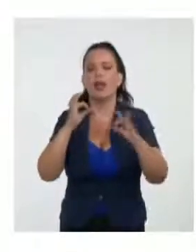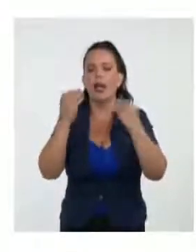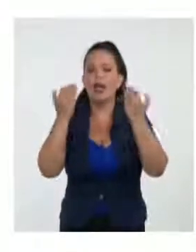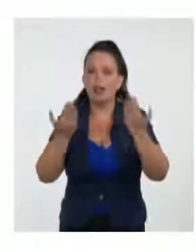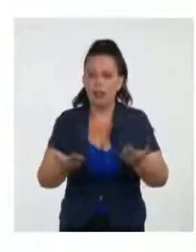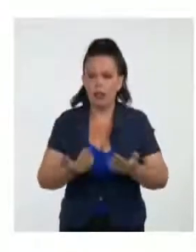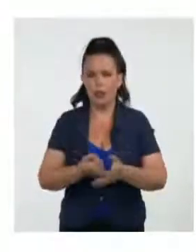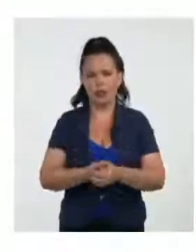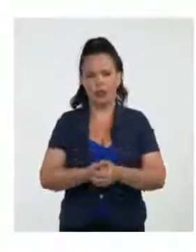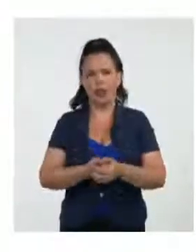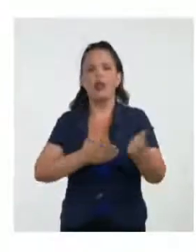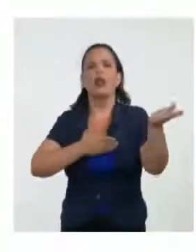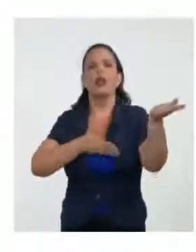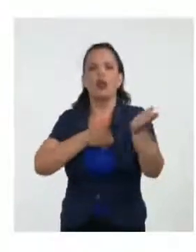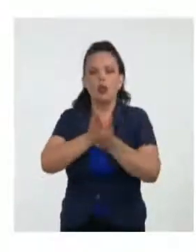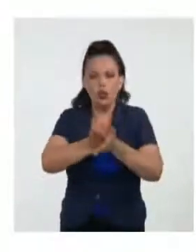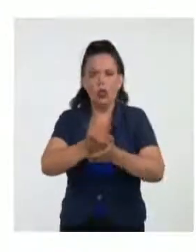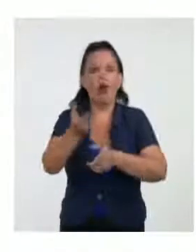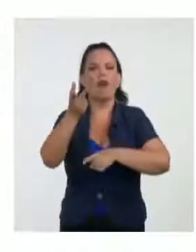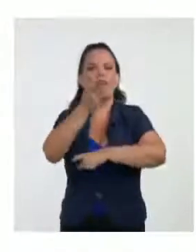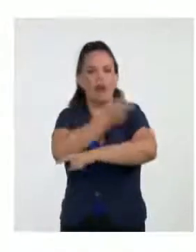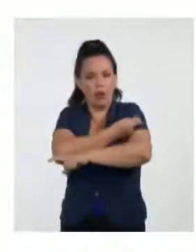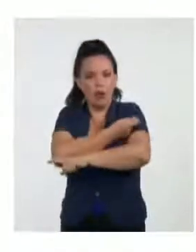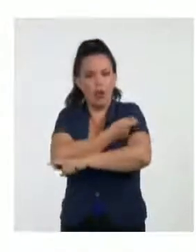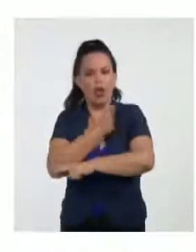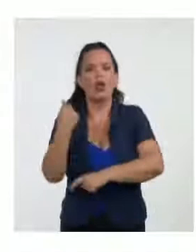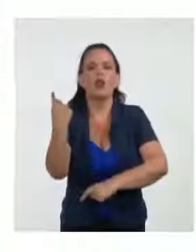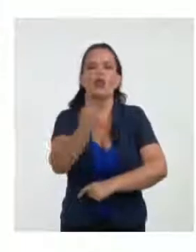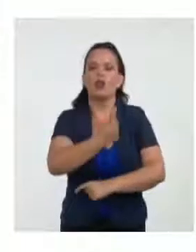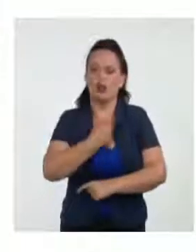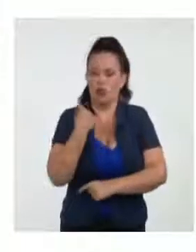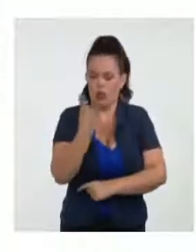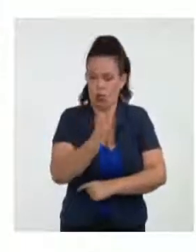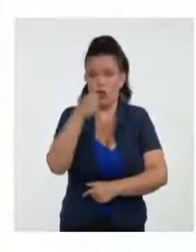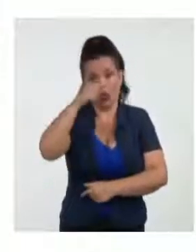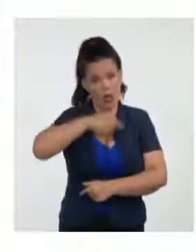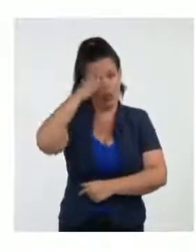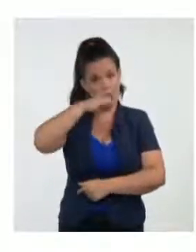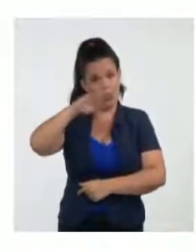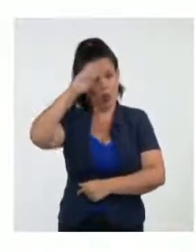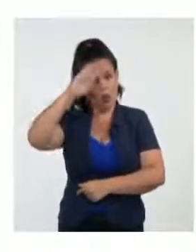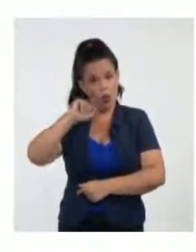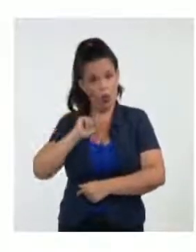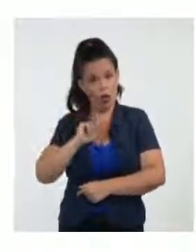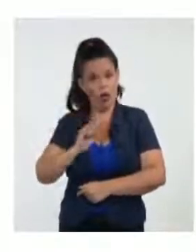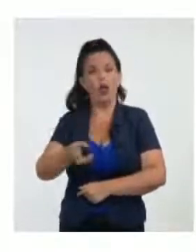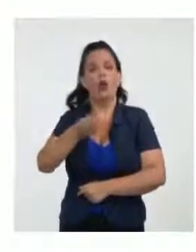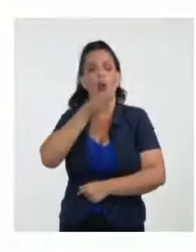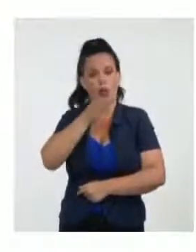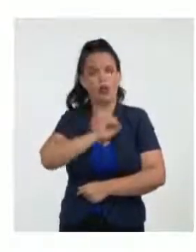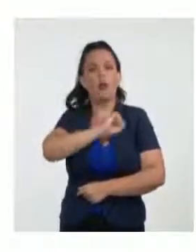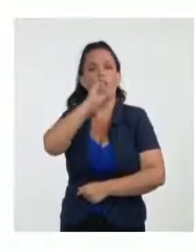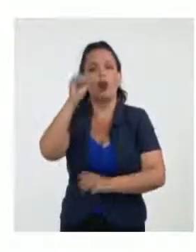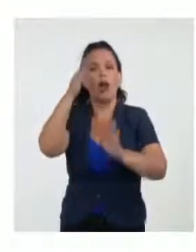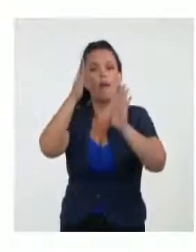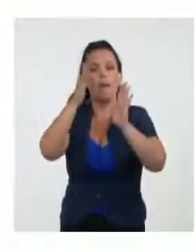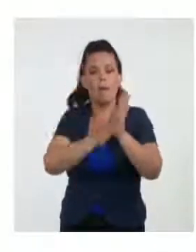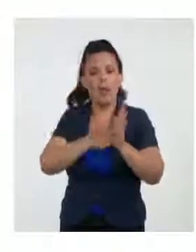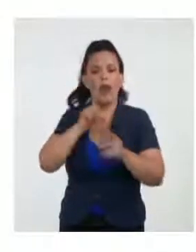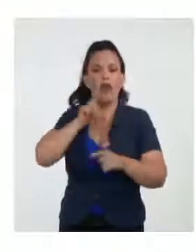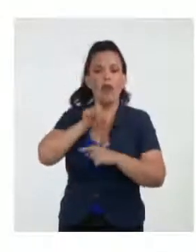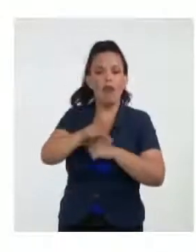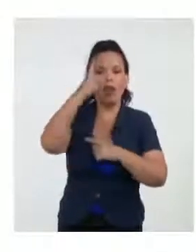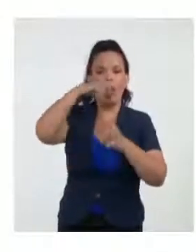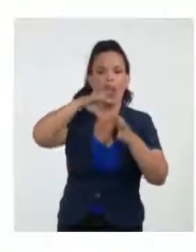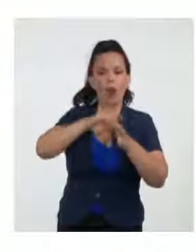campaña de vacunación, nosotros podríamos llegar a finales de agosto, es decir, a final de agosto, principio de septiembre, con una